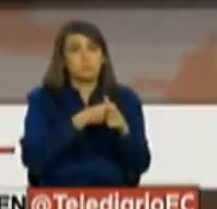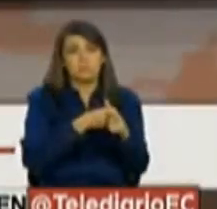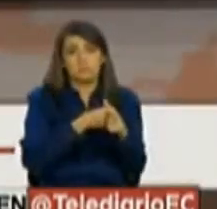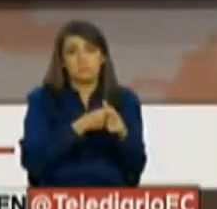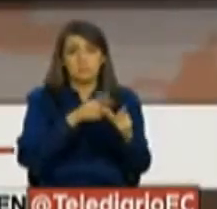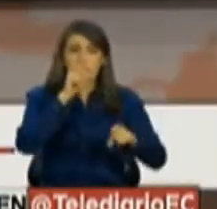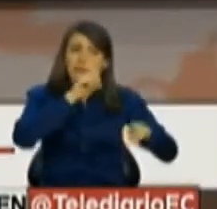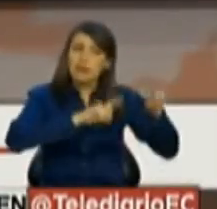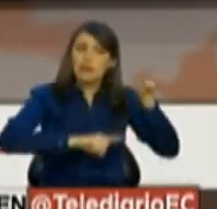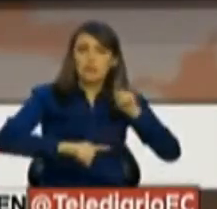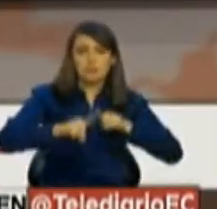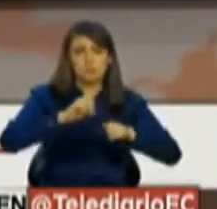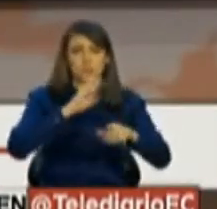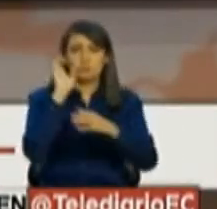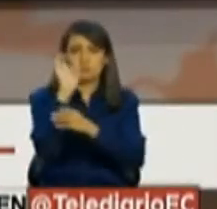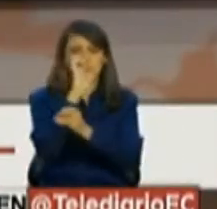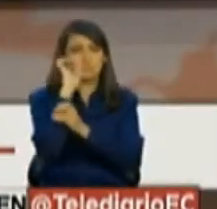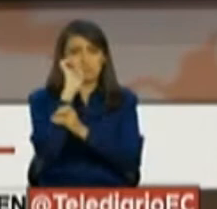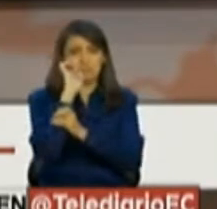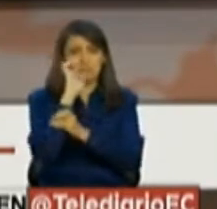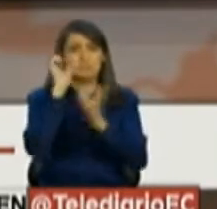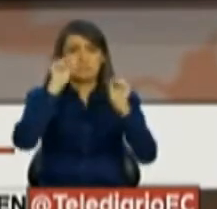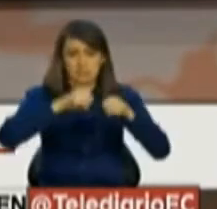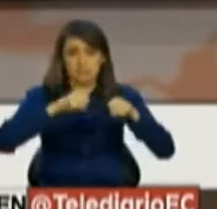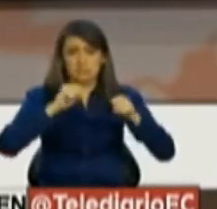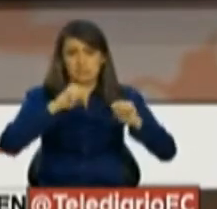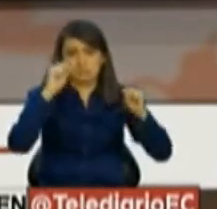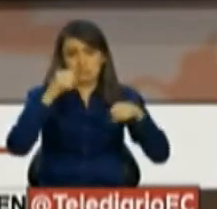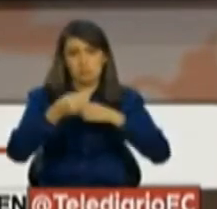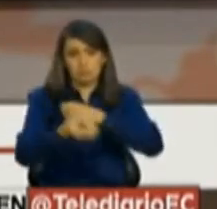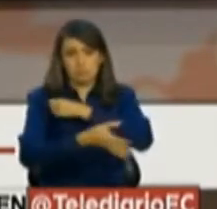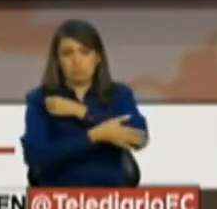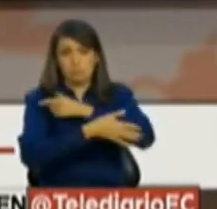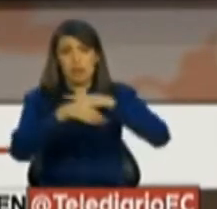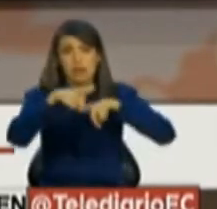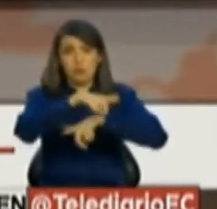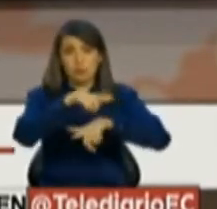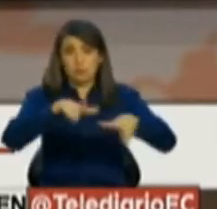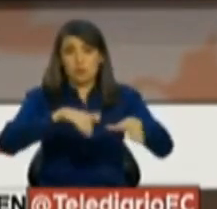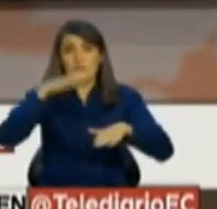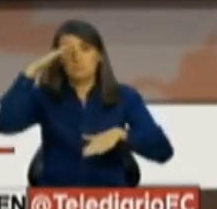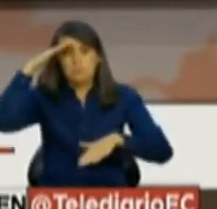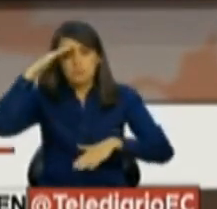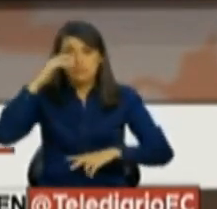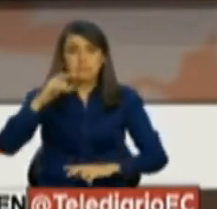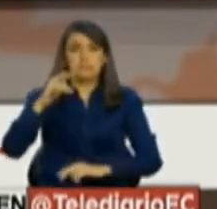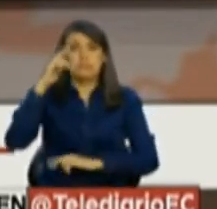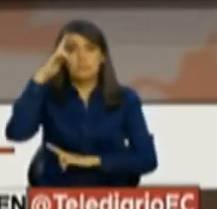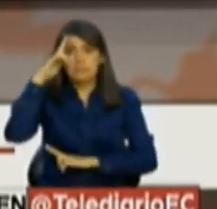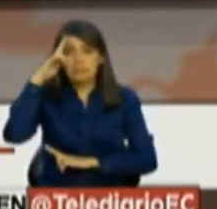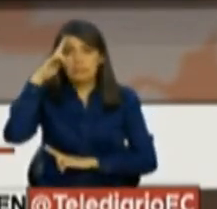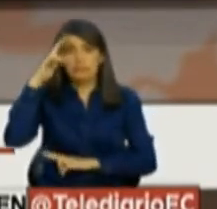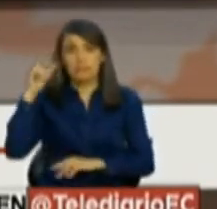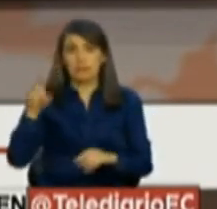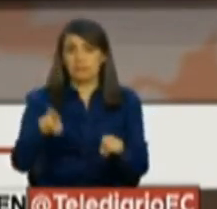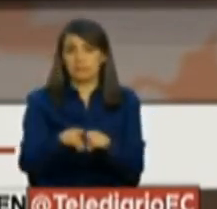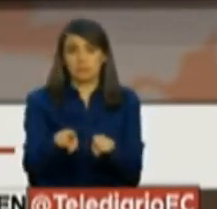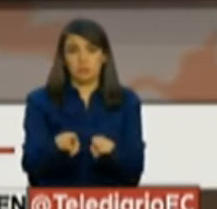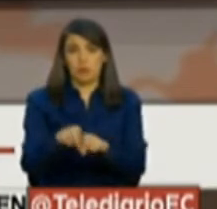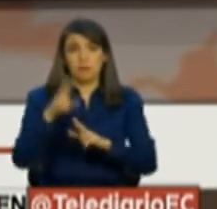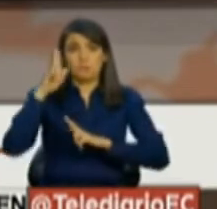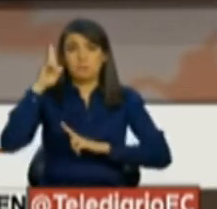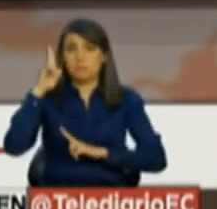tenido varias alertas de ataques a cuarteles policiales, a cuarteles militares, a entidades públicas,